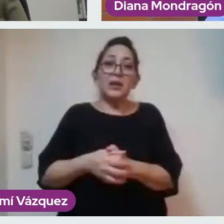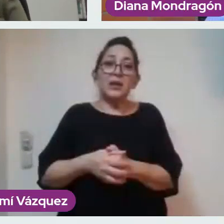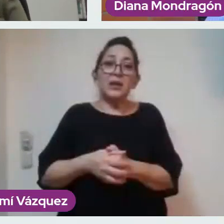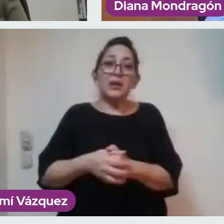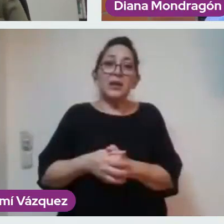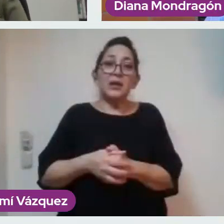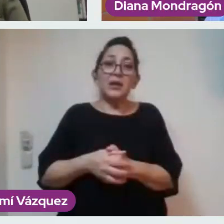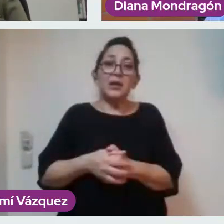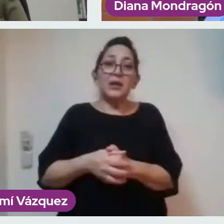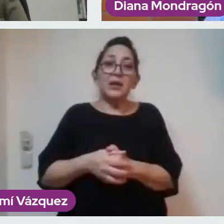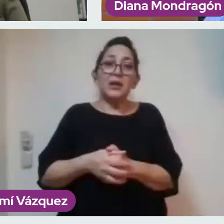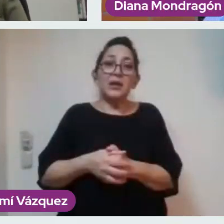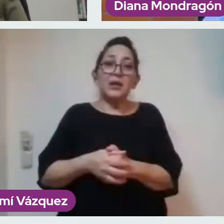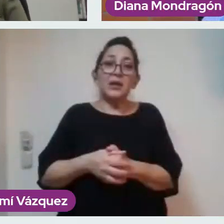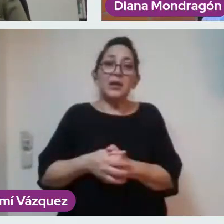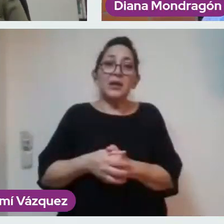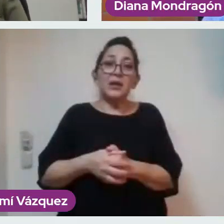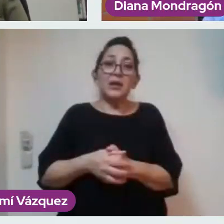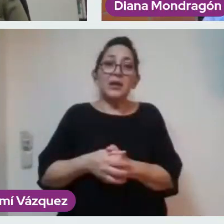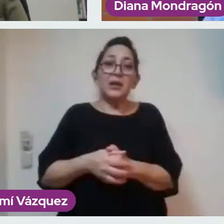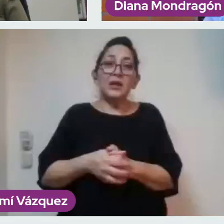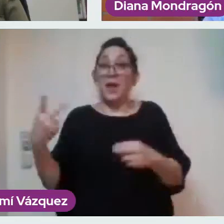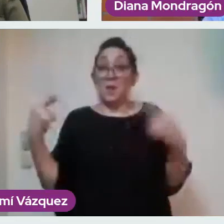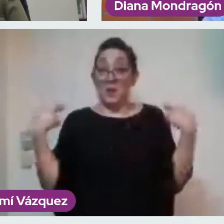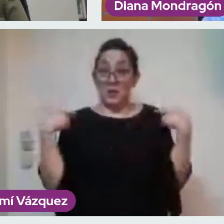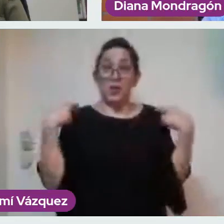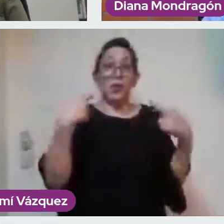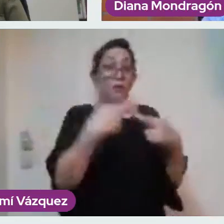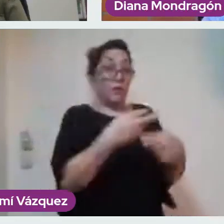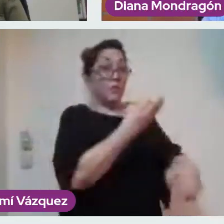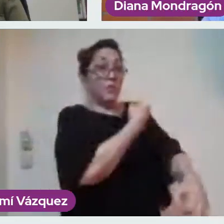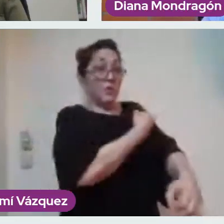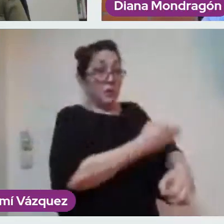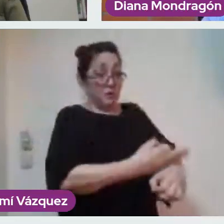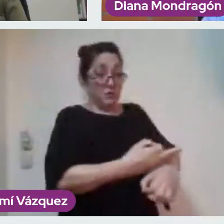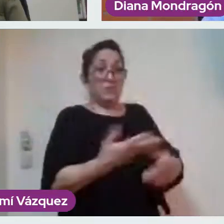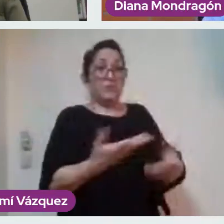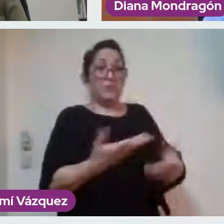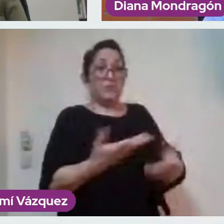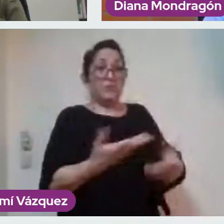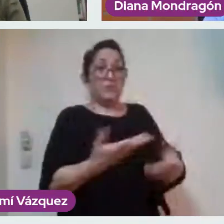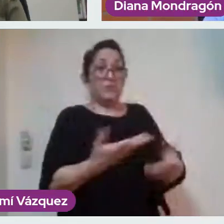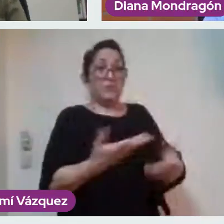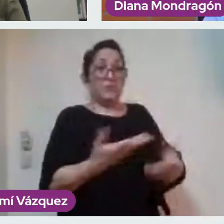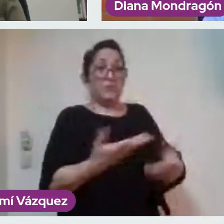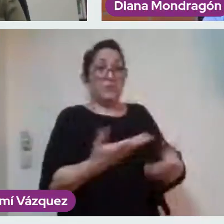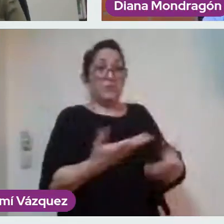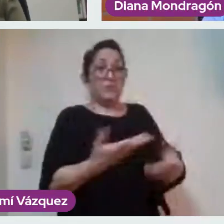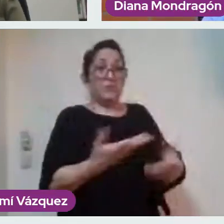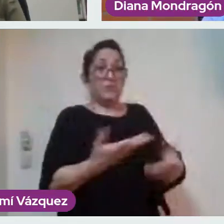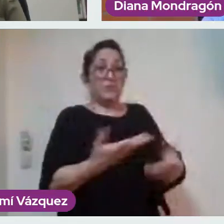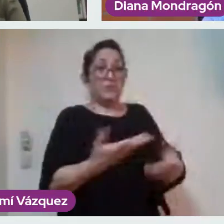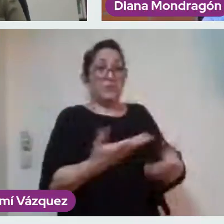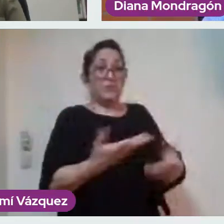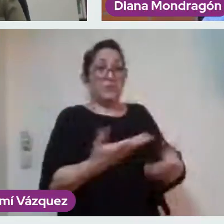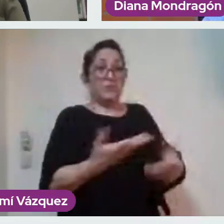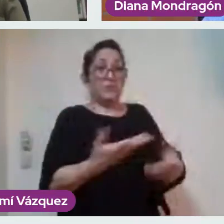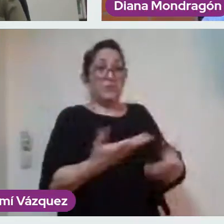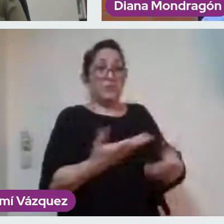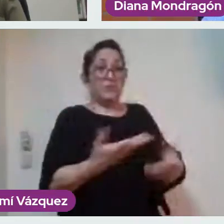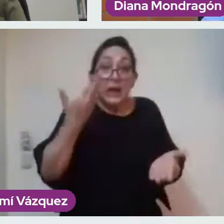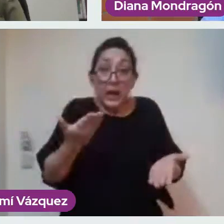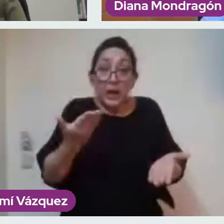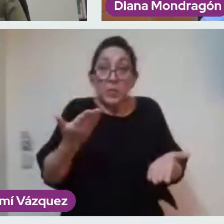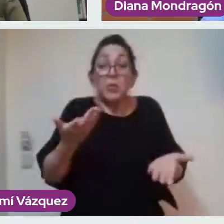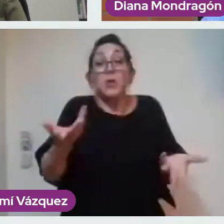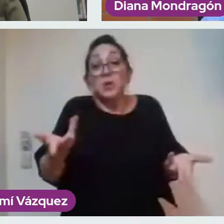¿no?, queremos como familia y docente apoyar y estar enfocados en el bienestar de las y